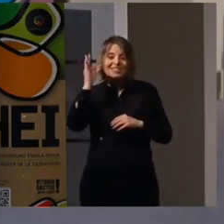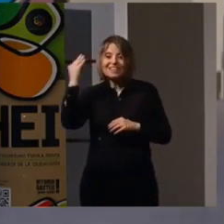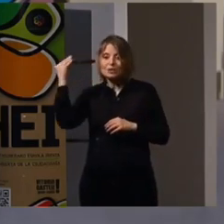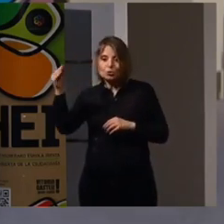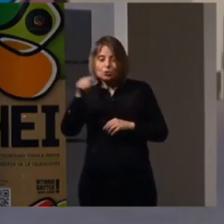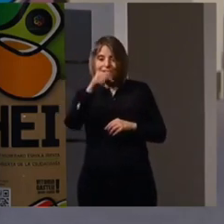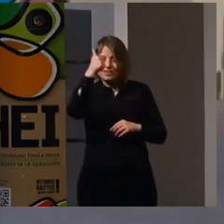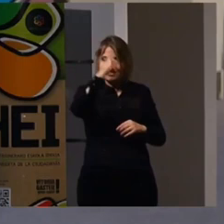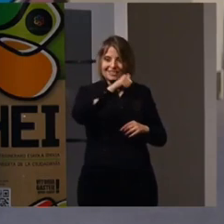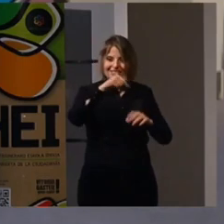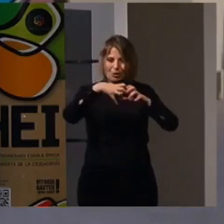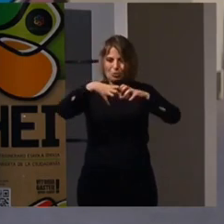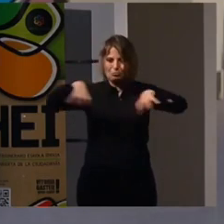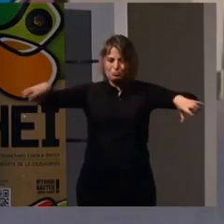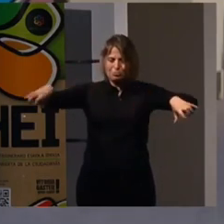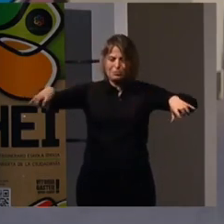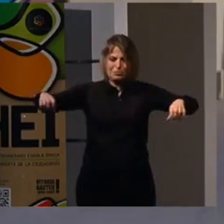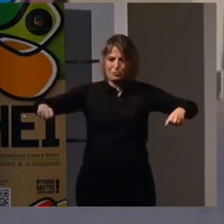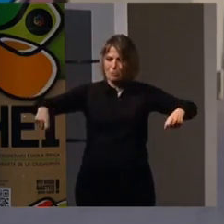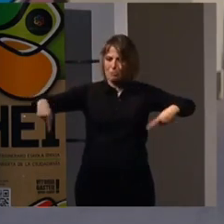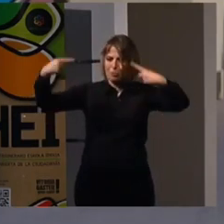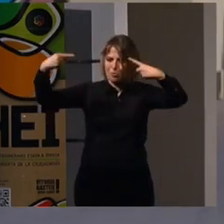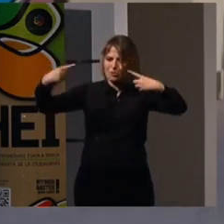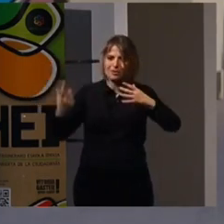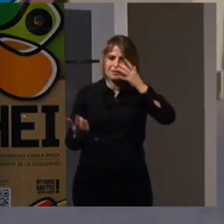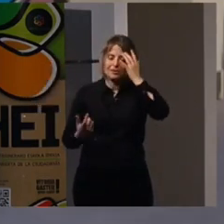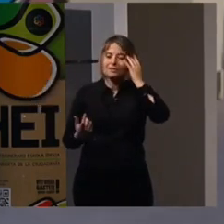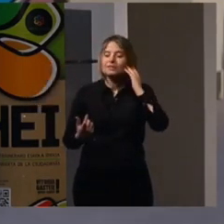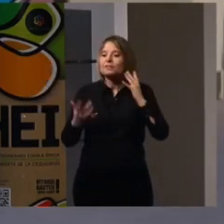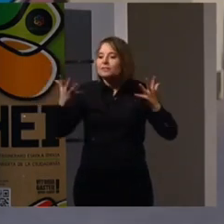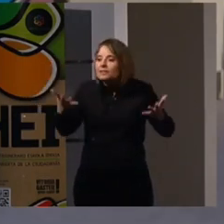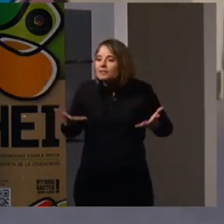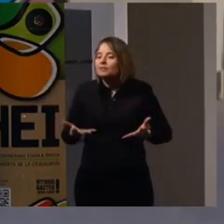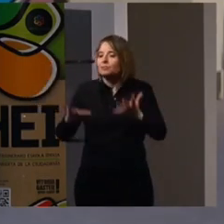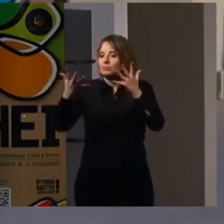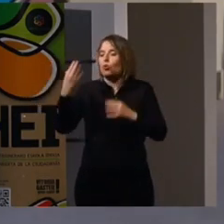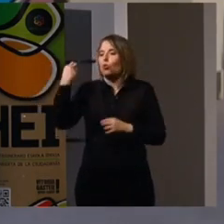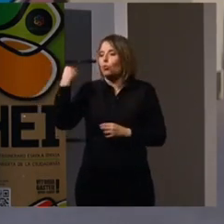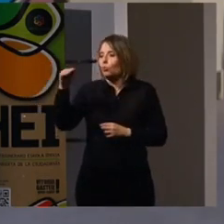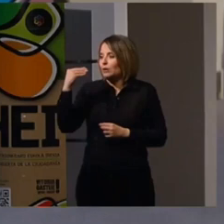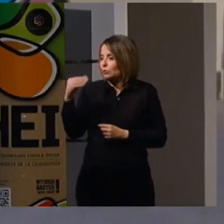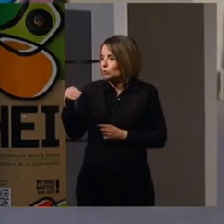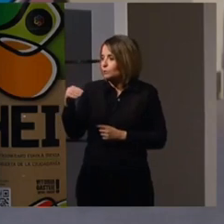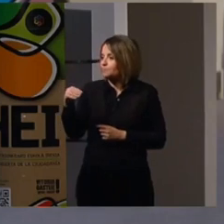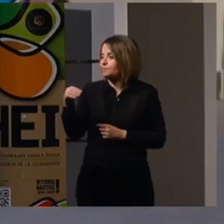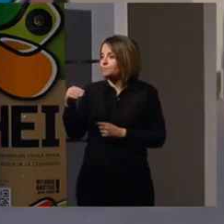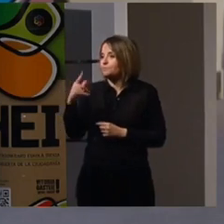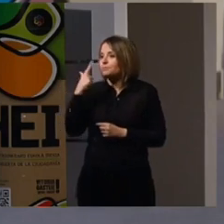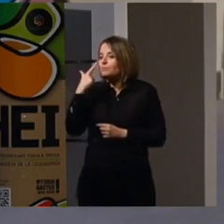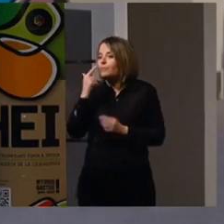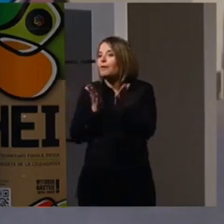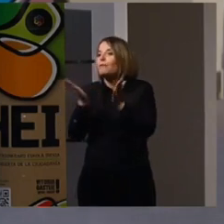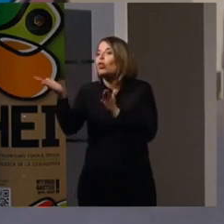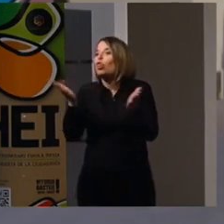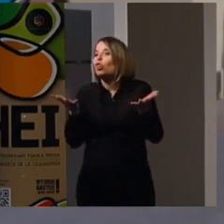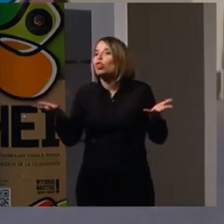jóvenes con esto y estos chicos con esta cosa como tan tan reaccionaria. El empuje va a venir de la juventud, vamos a ver cuál de esas